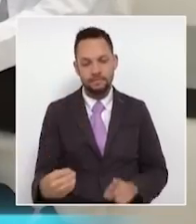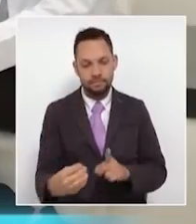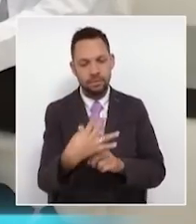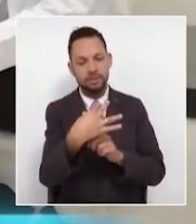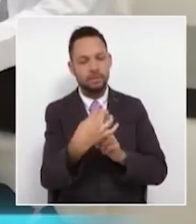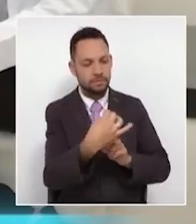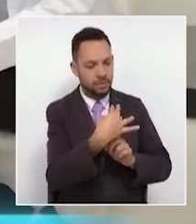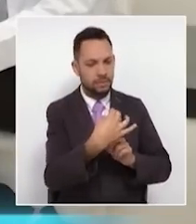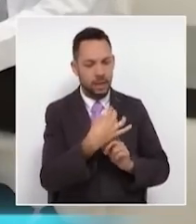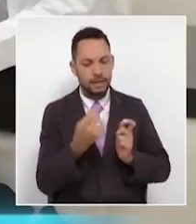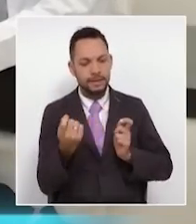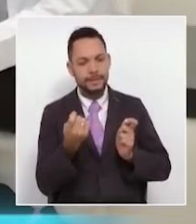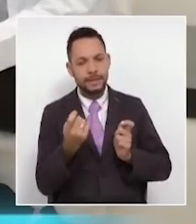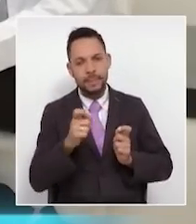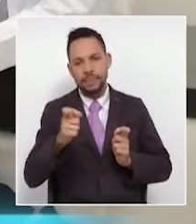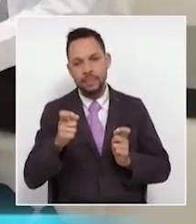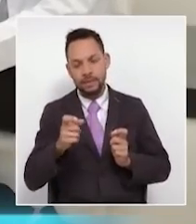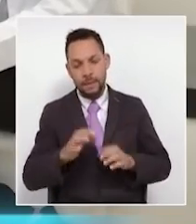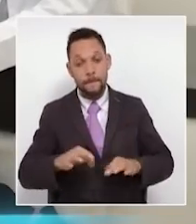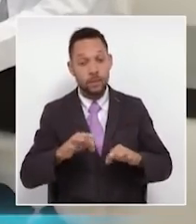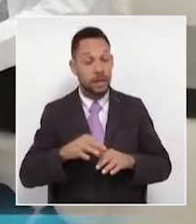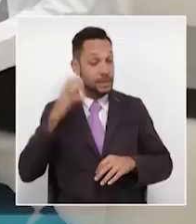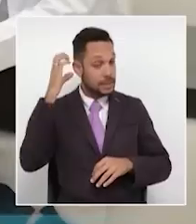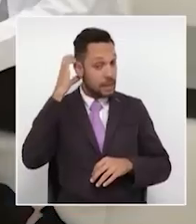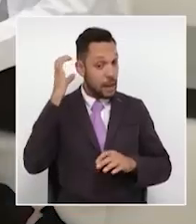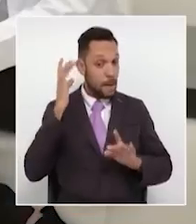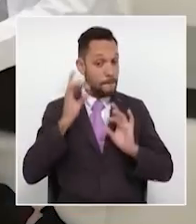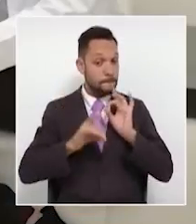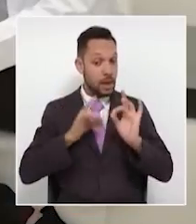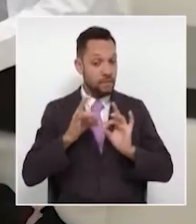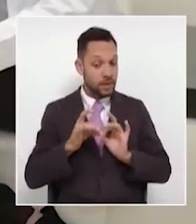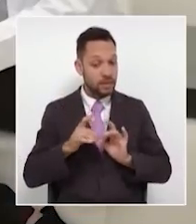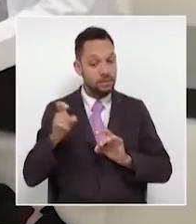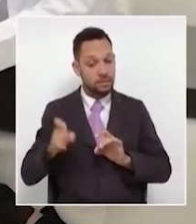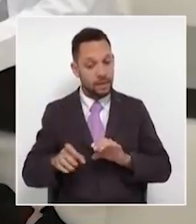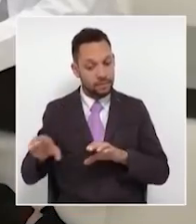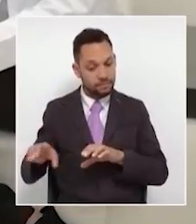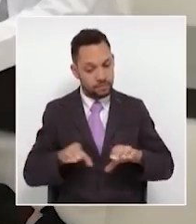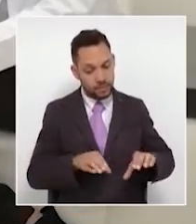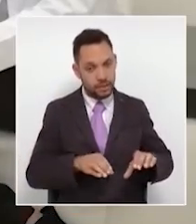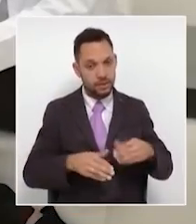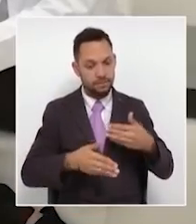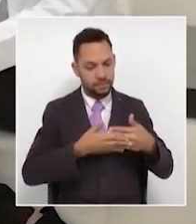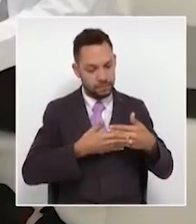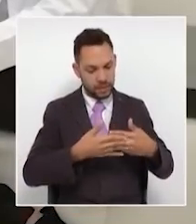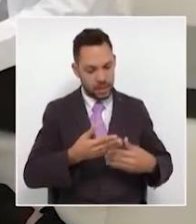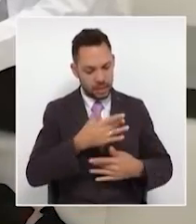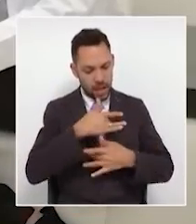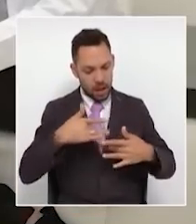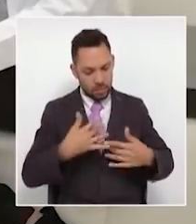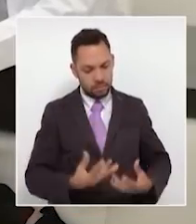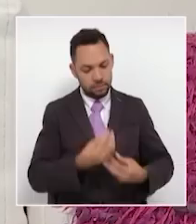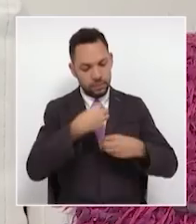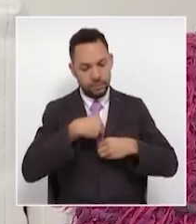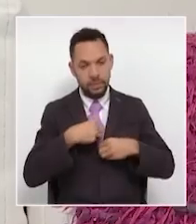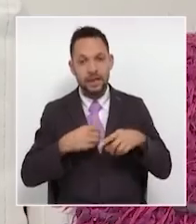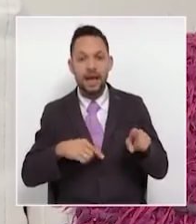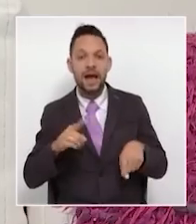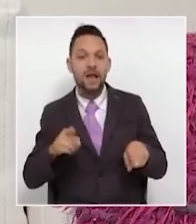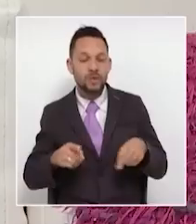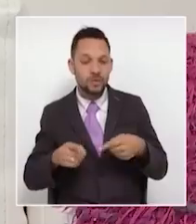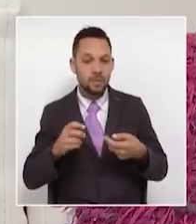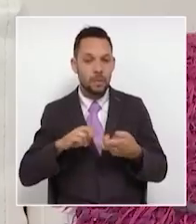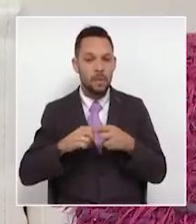nos ayudan a mantener un cerebro sano también la parte hormonal muchas personas sufren de problemas de tiroides